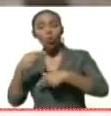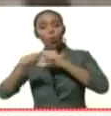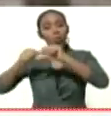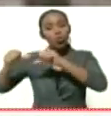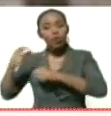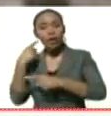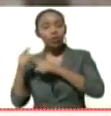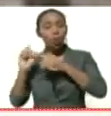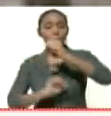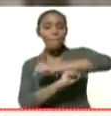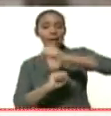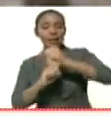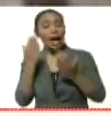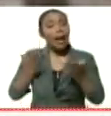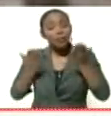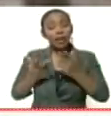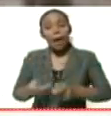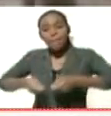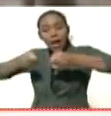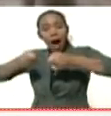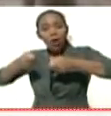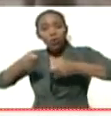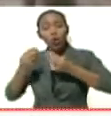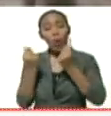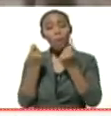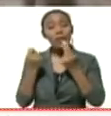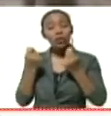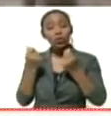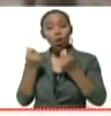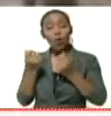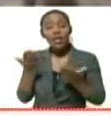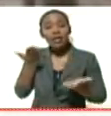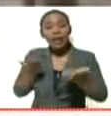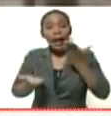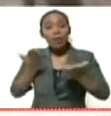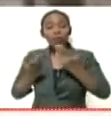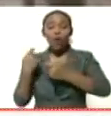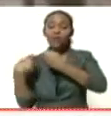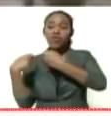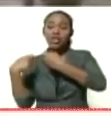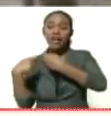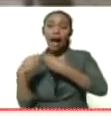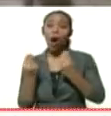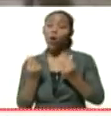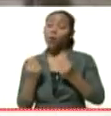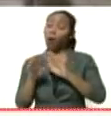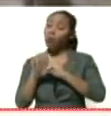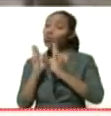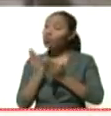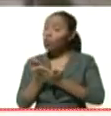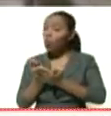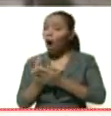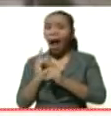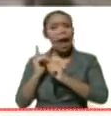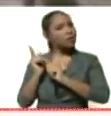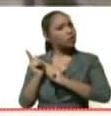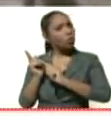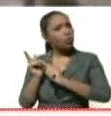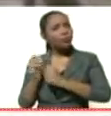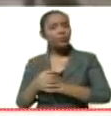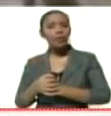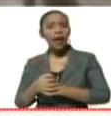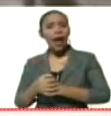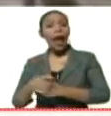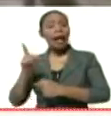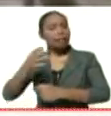fueron la base de la estabilidad del mercado, de los precios y de la estabilidad financiera y económica del mundo. Eso es